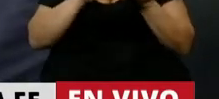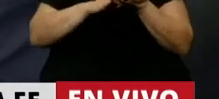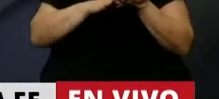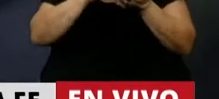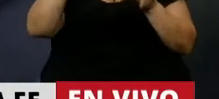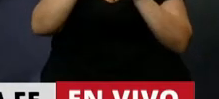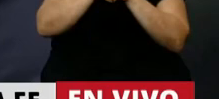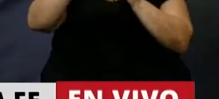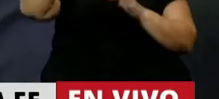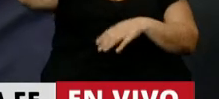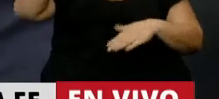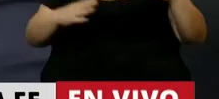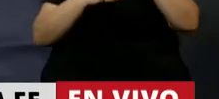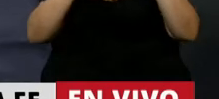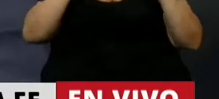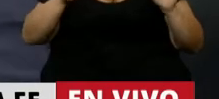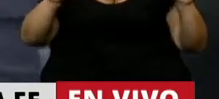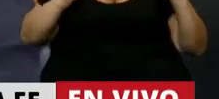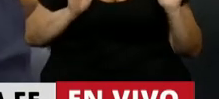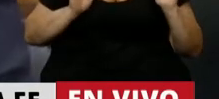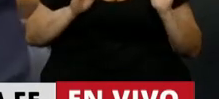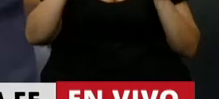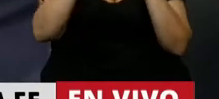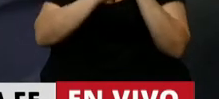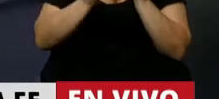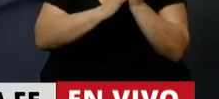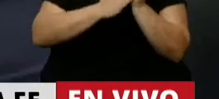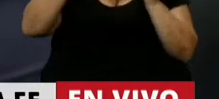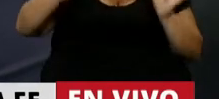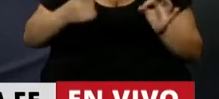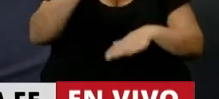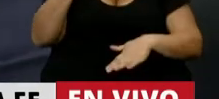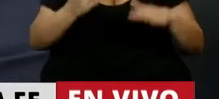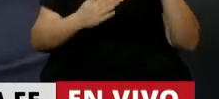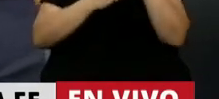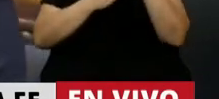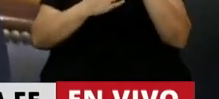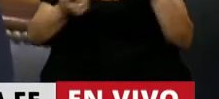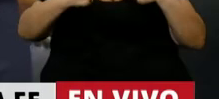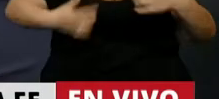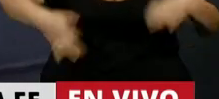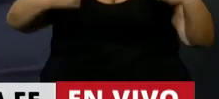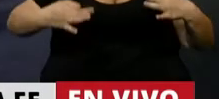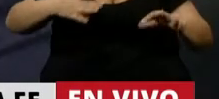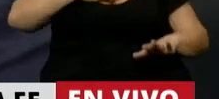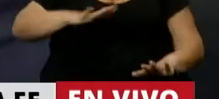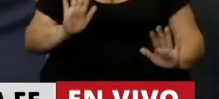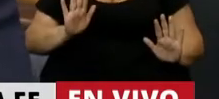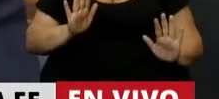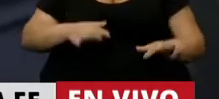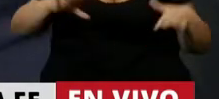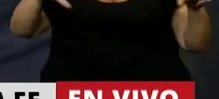la jurisprudencia de la Corte Suprema de Justicia, pero la cláusula de la garantía era el corazón, era lo que nos daba seguridad